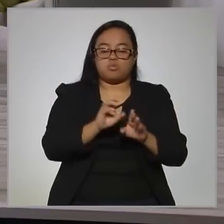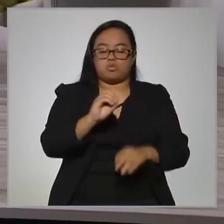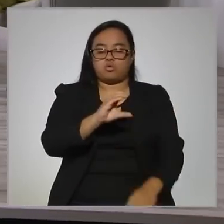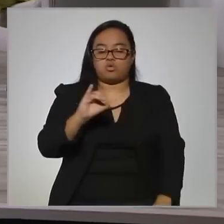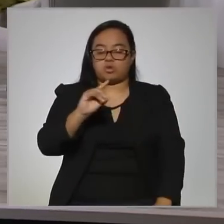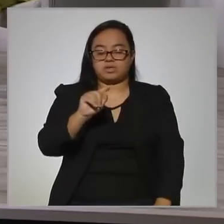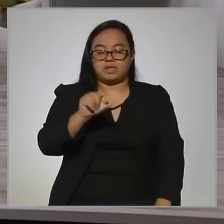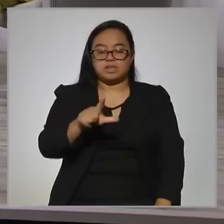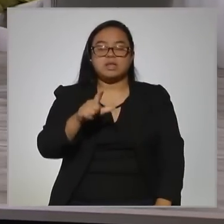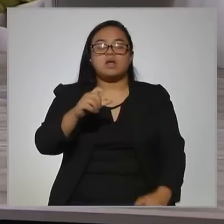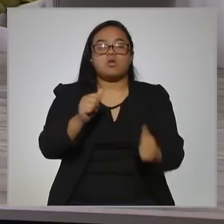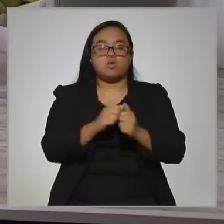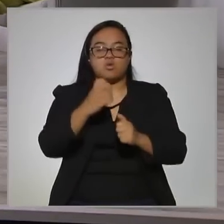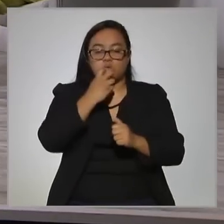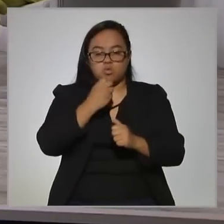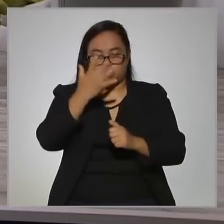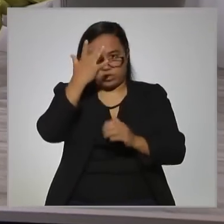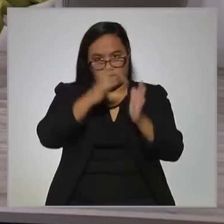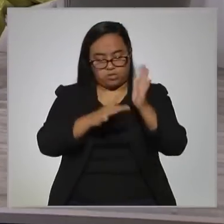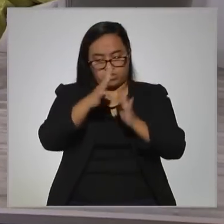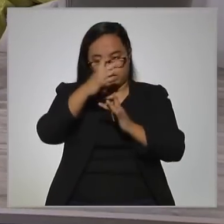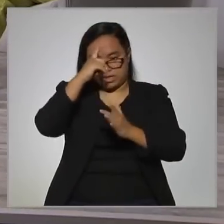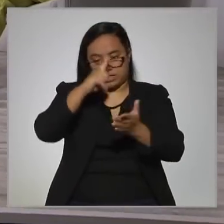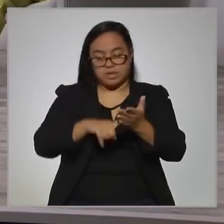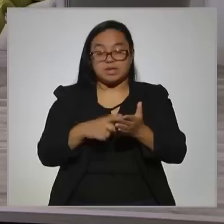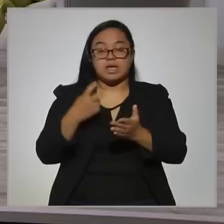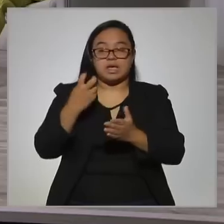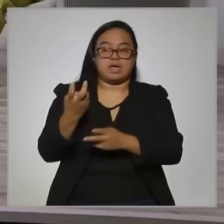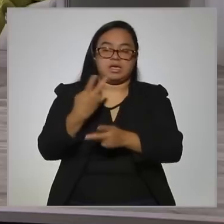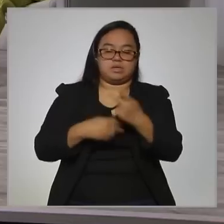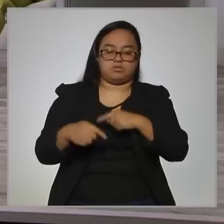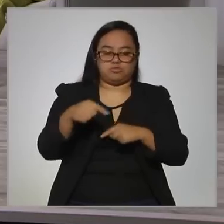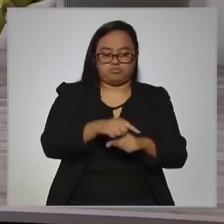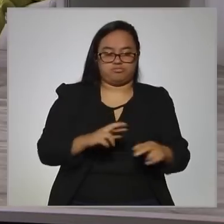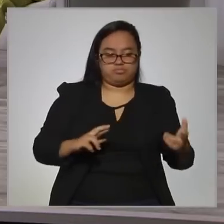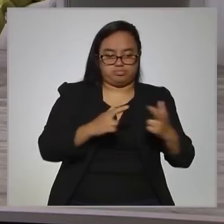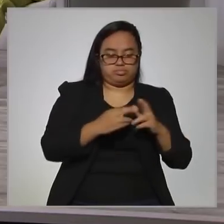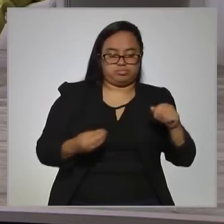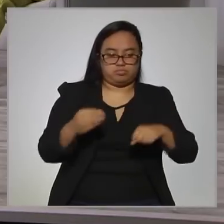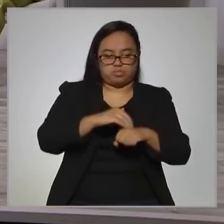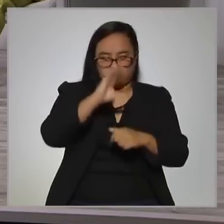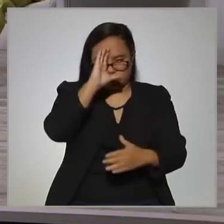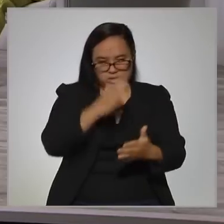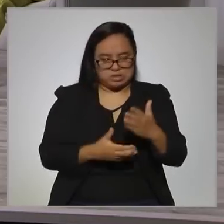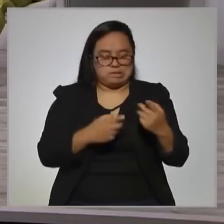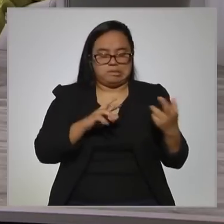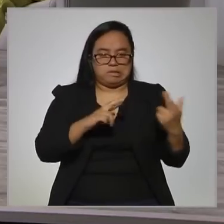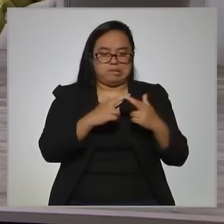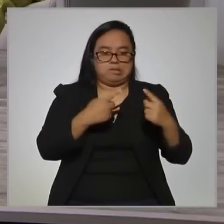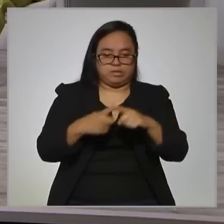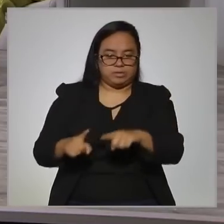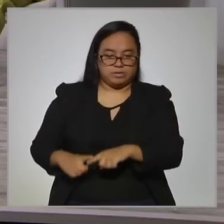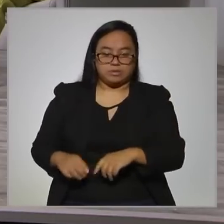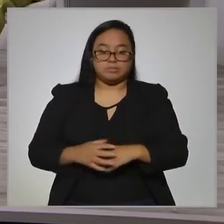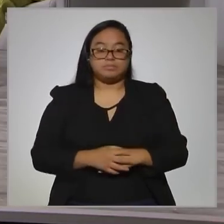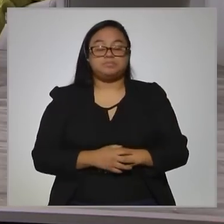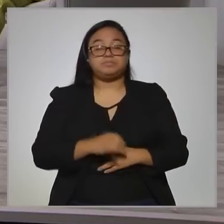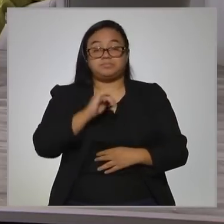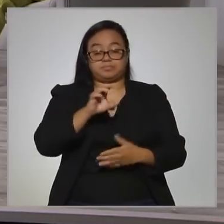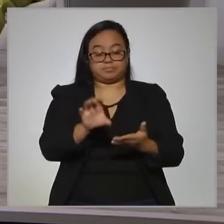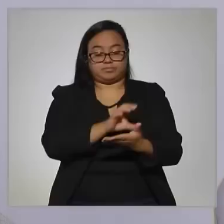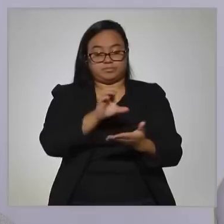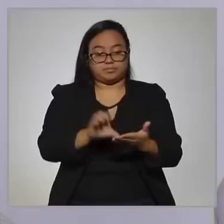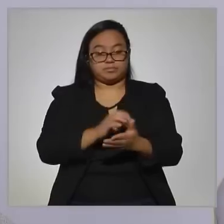judeocristiana, que se implanta en México con la llegada del cristianismo a estas tierras. Claro, sobre todo a partir del